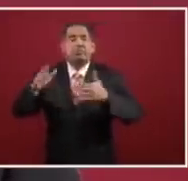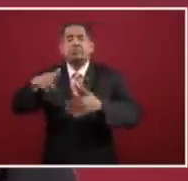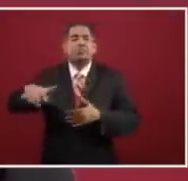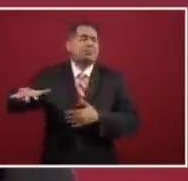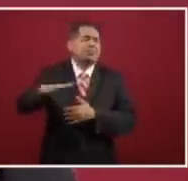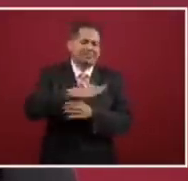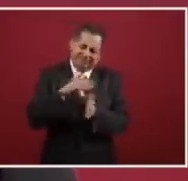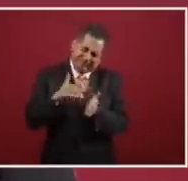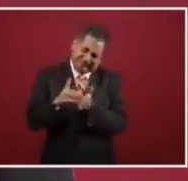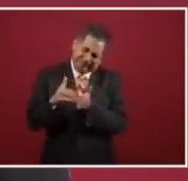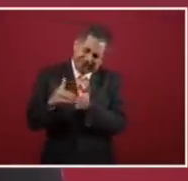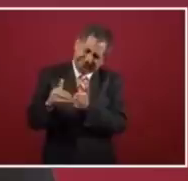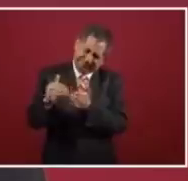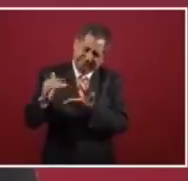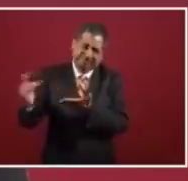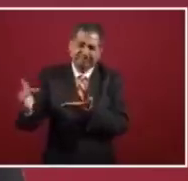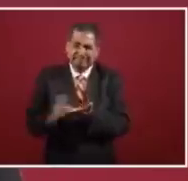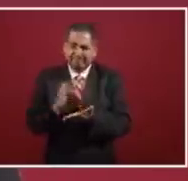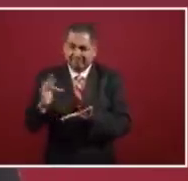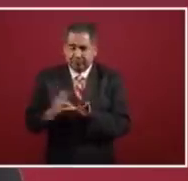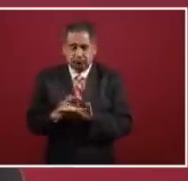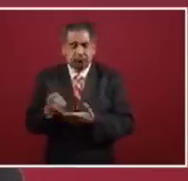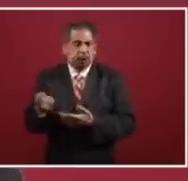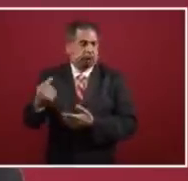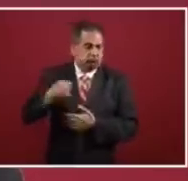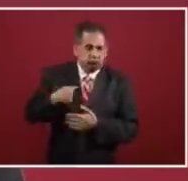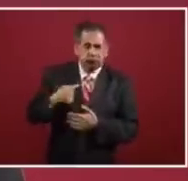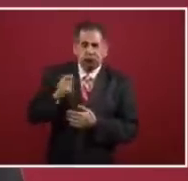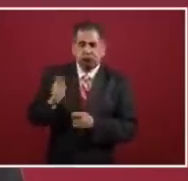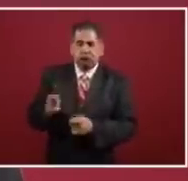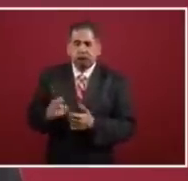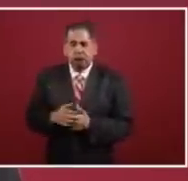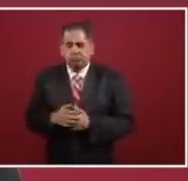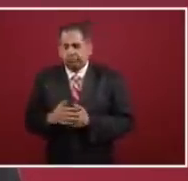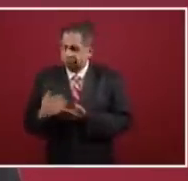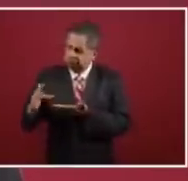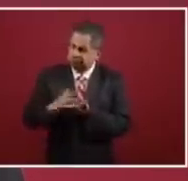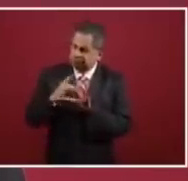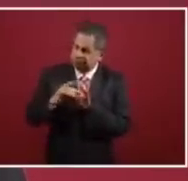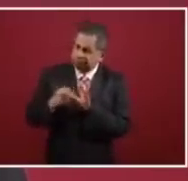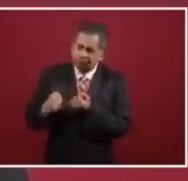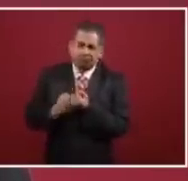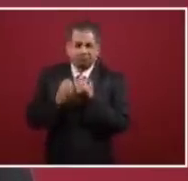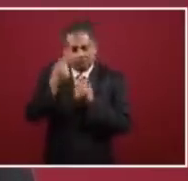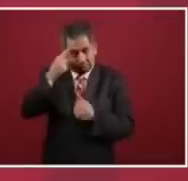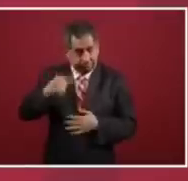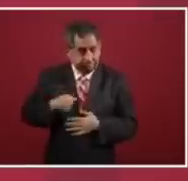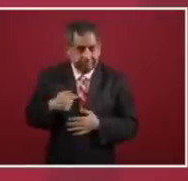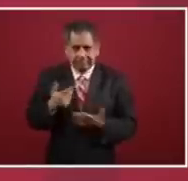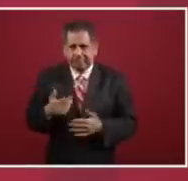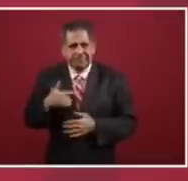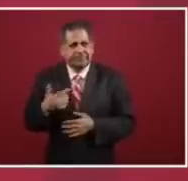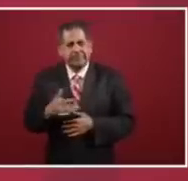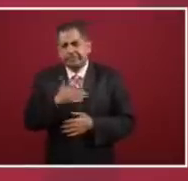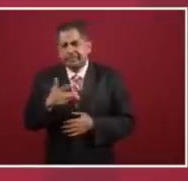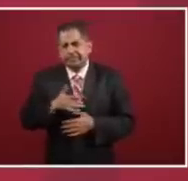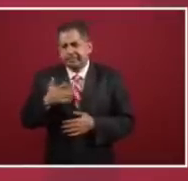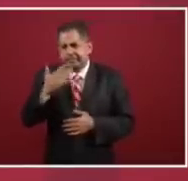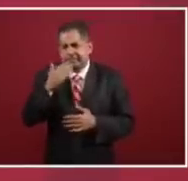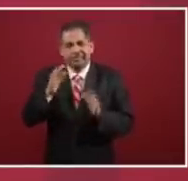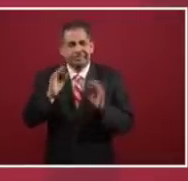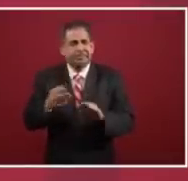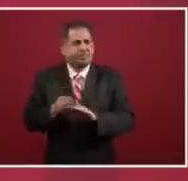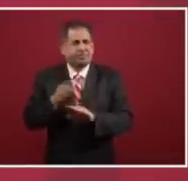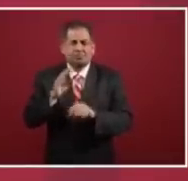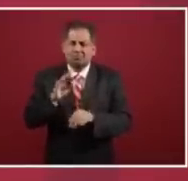millones de muestras de solidaridad, de apoyo. Me siento